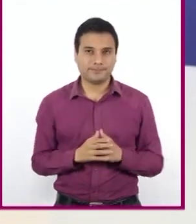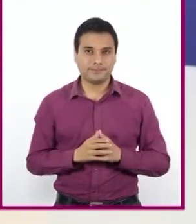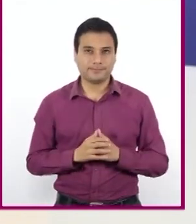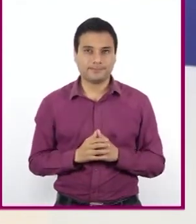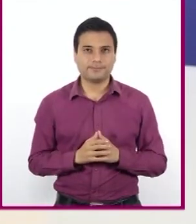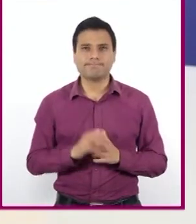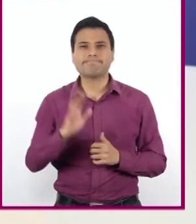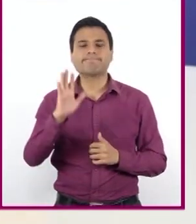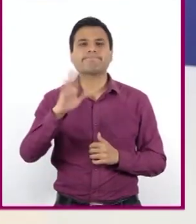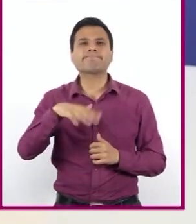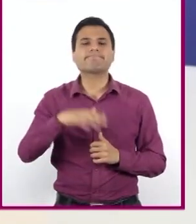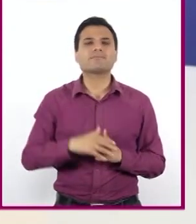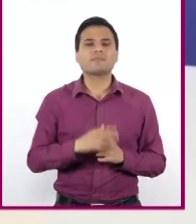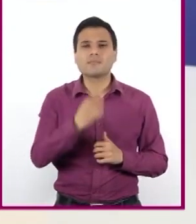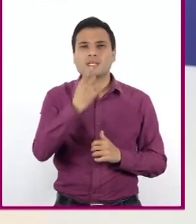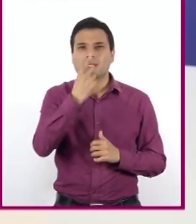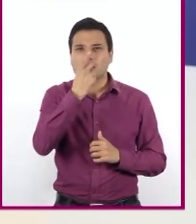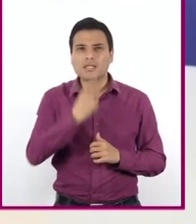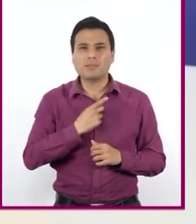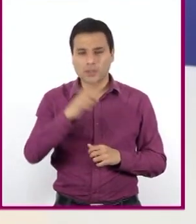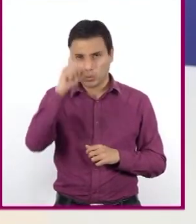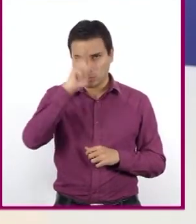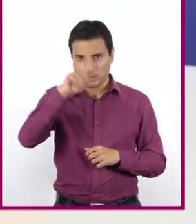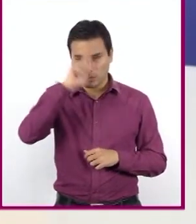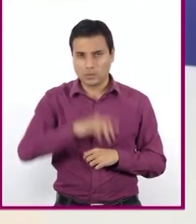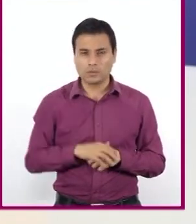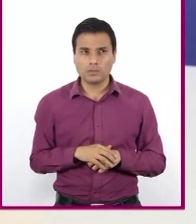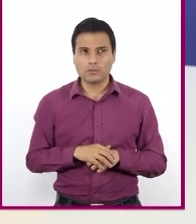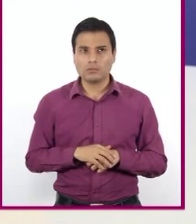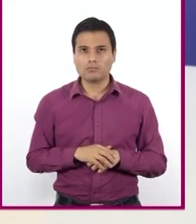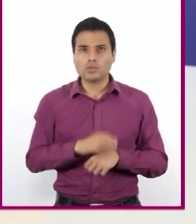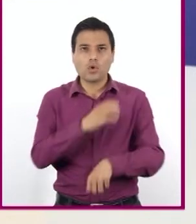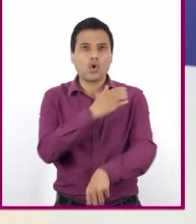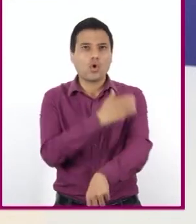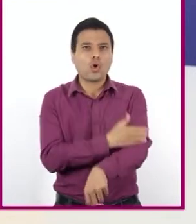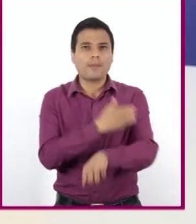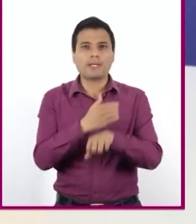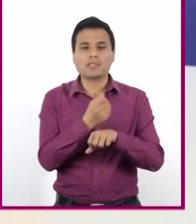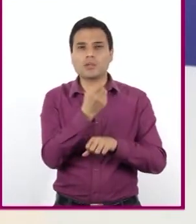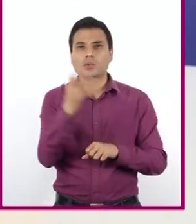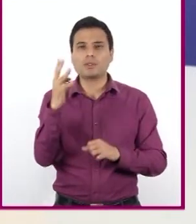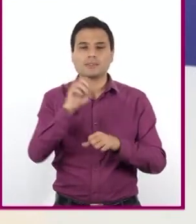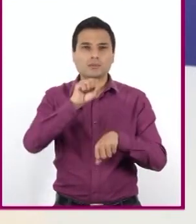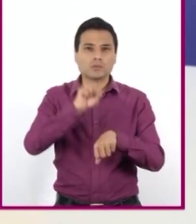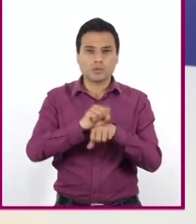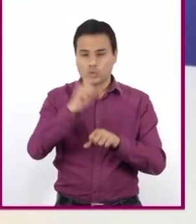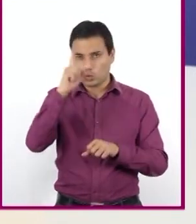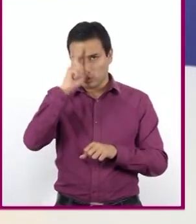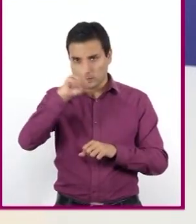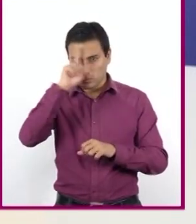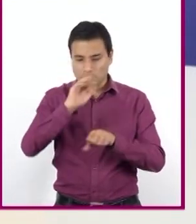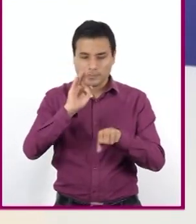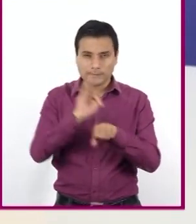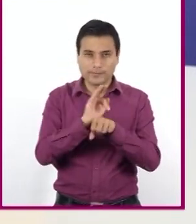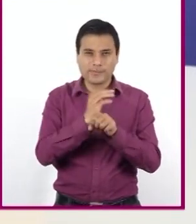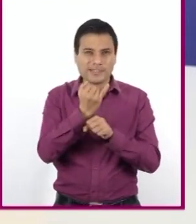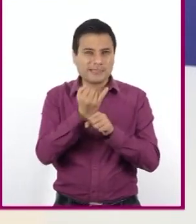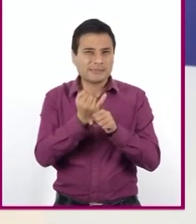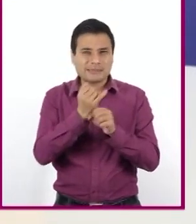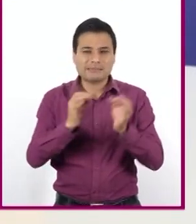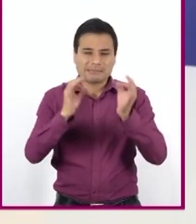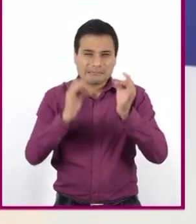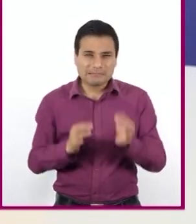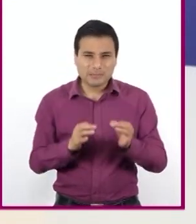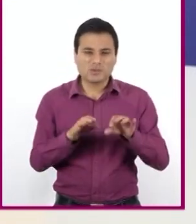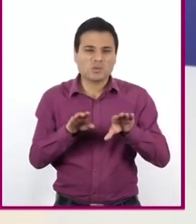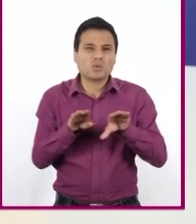Aleli, ¿qué recomendaciones darían a sus compañeras y compañeros de secundaria para realizar un exitoso proyecto de